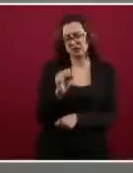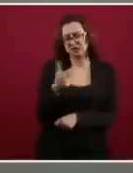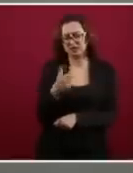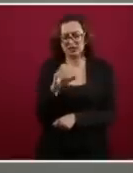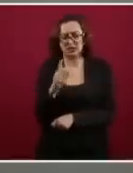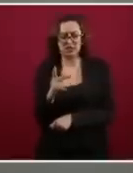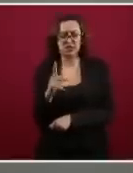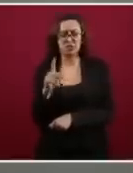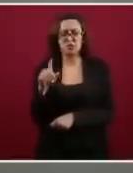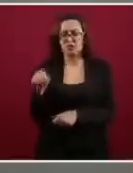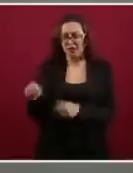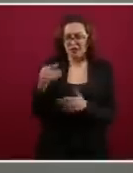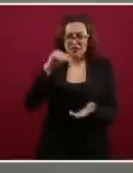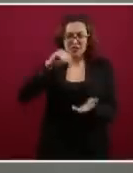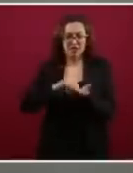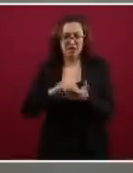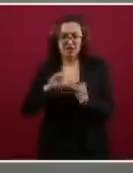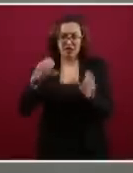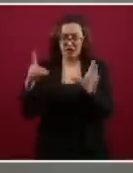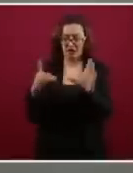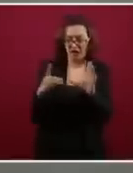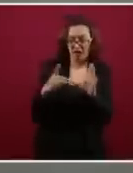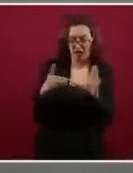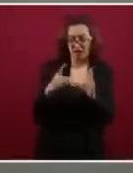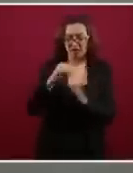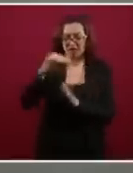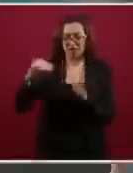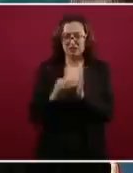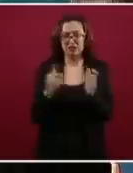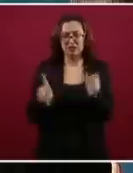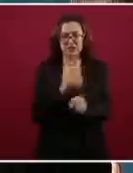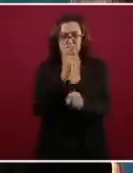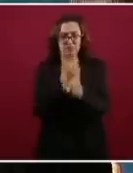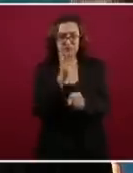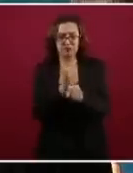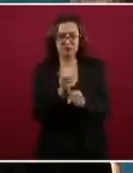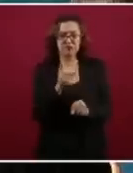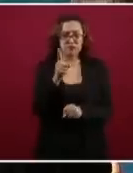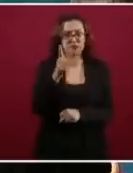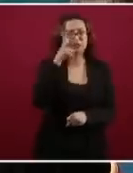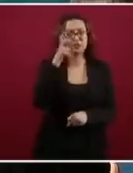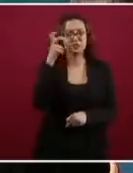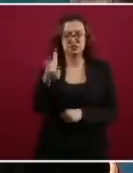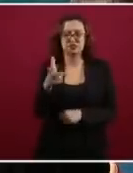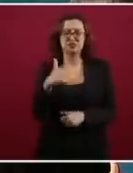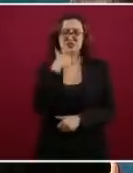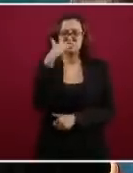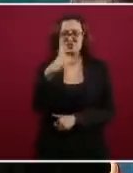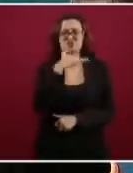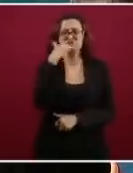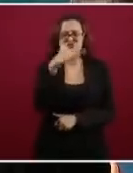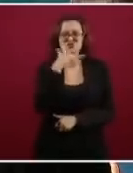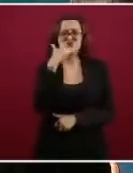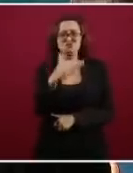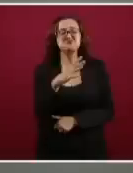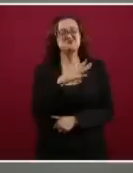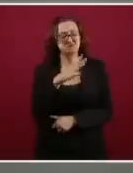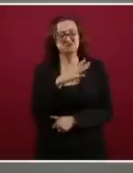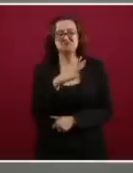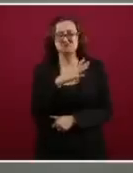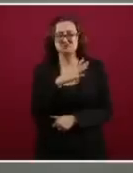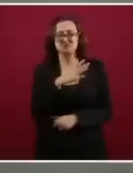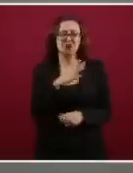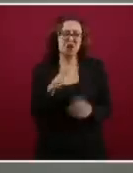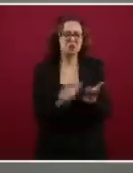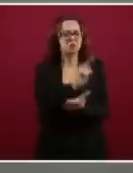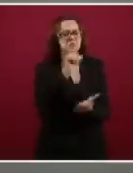contemplen a los CAED? La segunda, en Hidalgo, pues tenemos un caso de corrupción bonita, un caso de corrupción pues muy